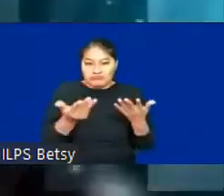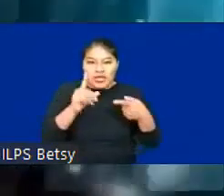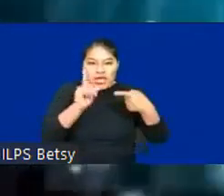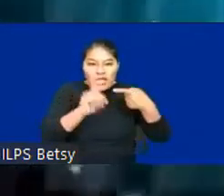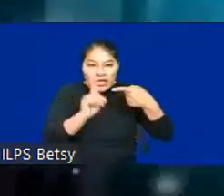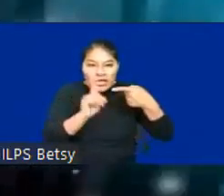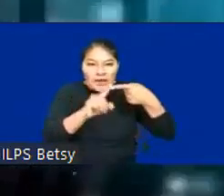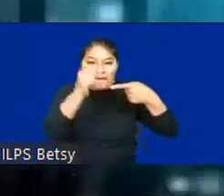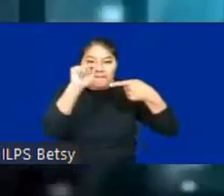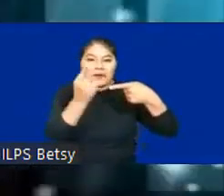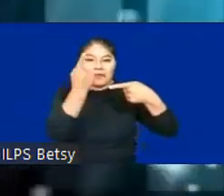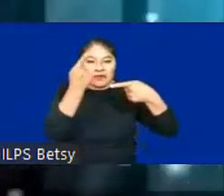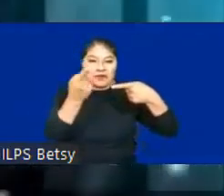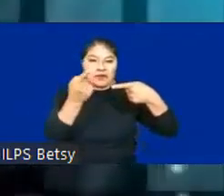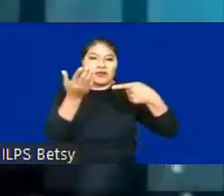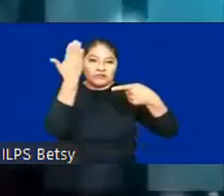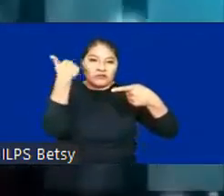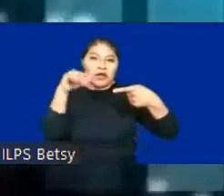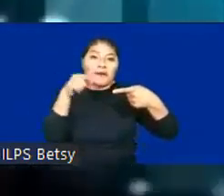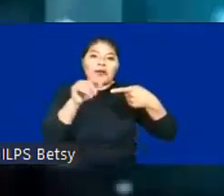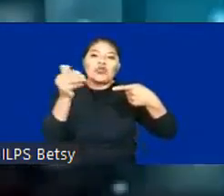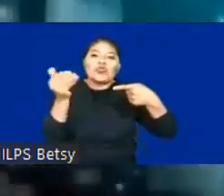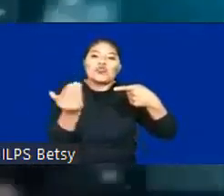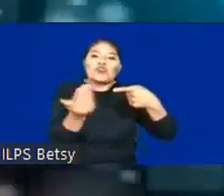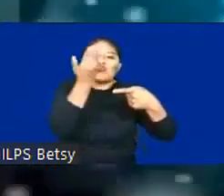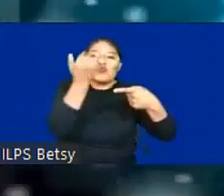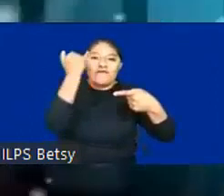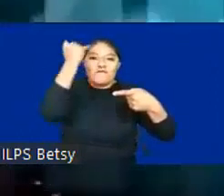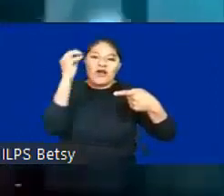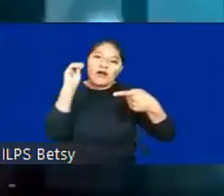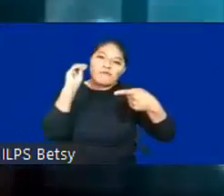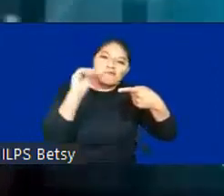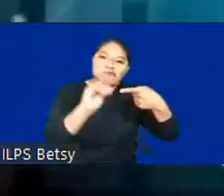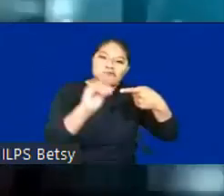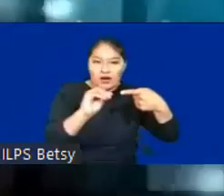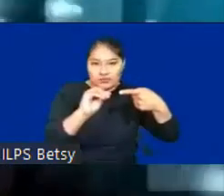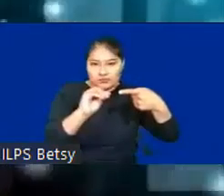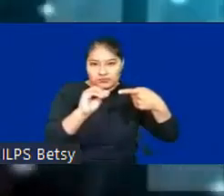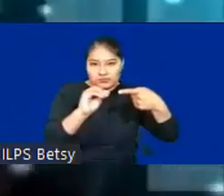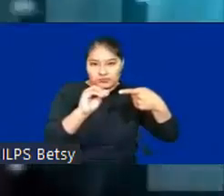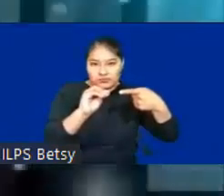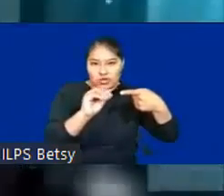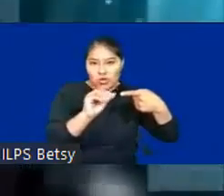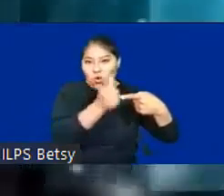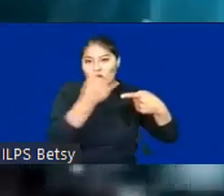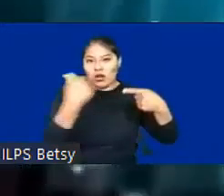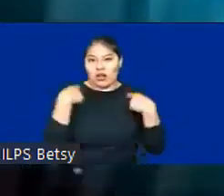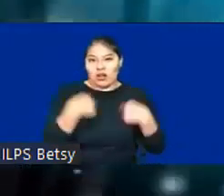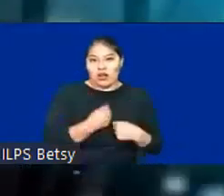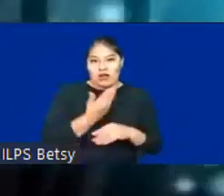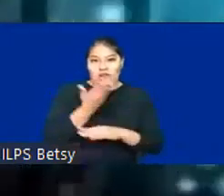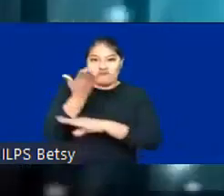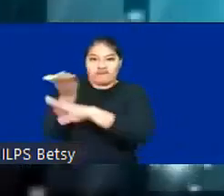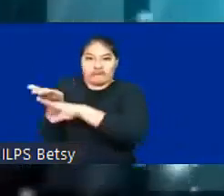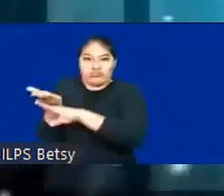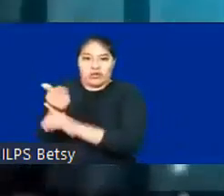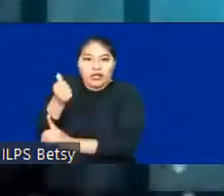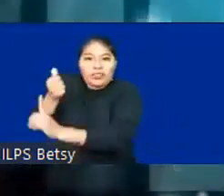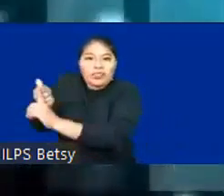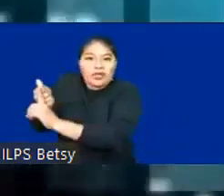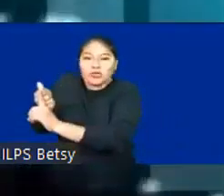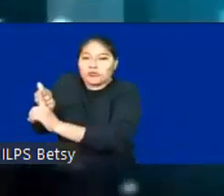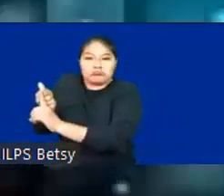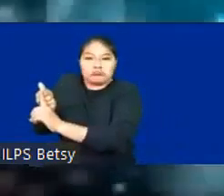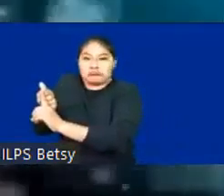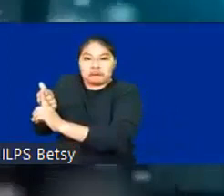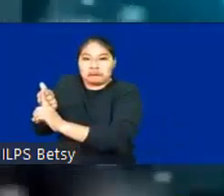la innovación acá en todo caso es de que ya no va a ser asignado a un abogado, sino que el sistema mismo